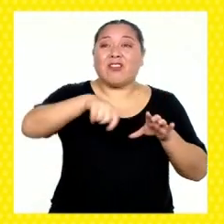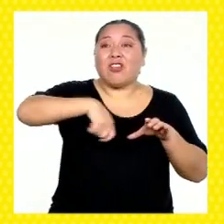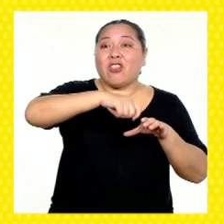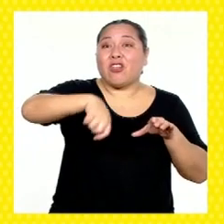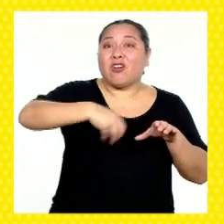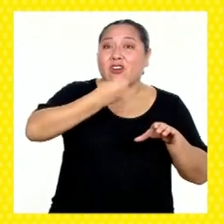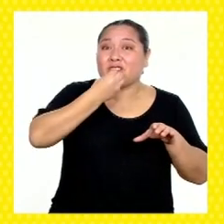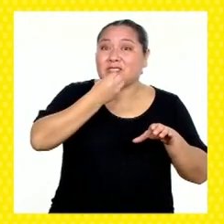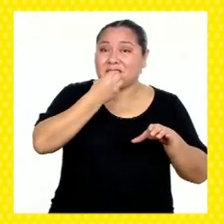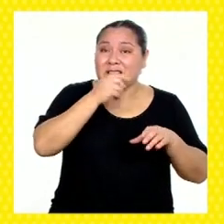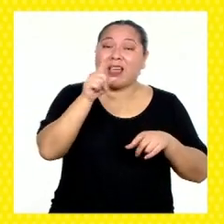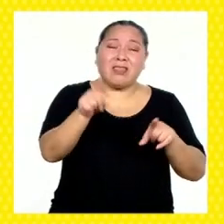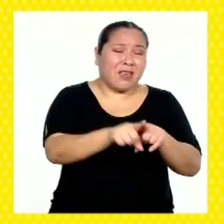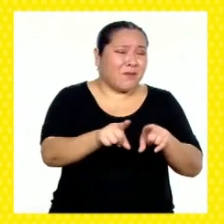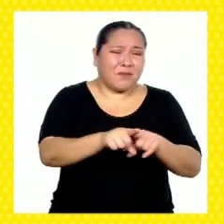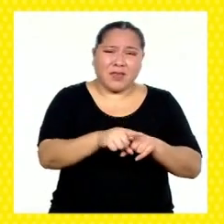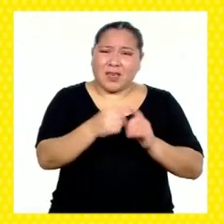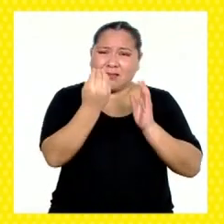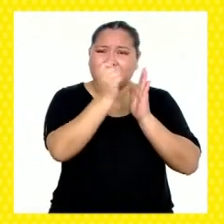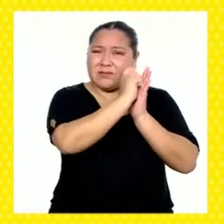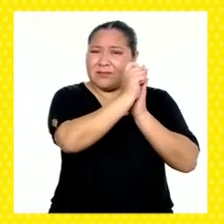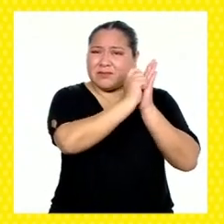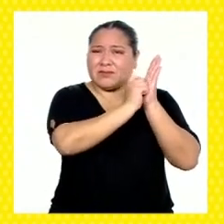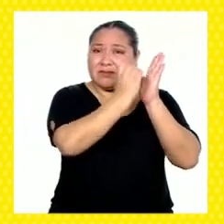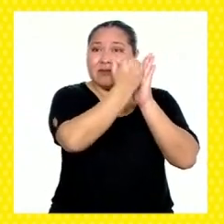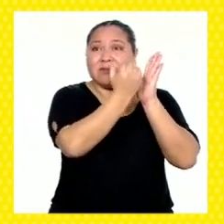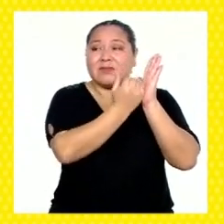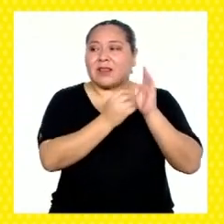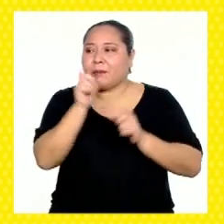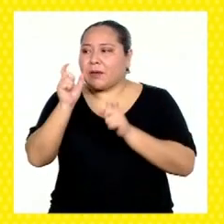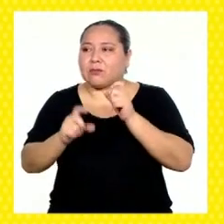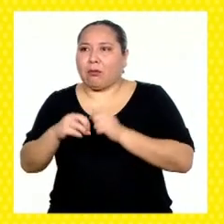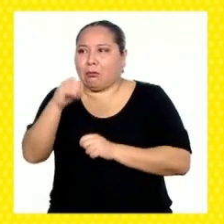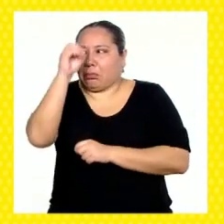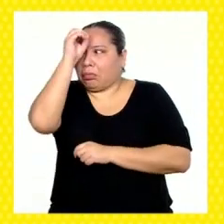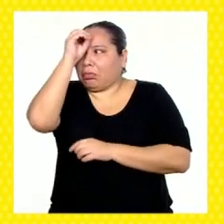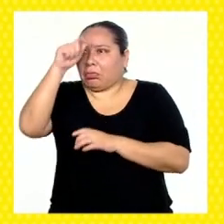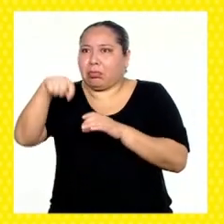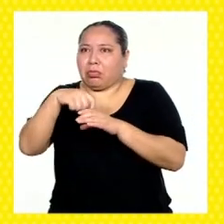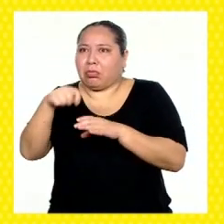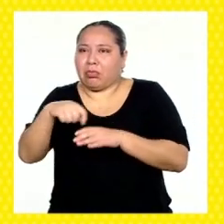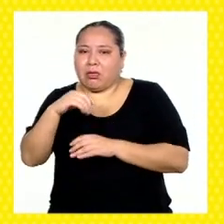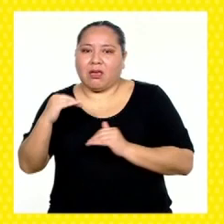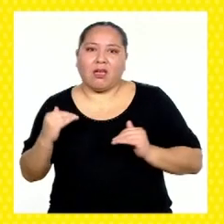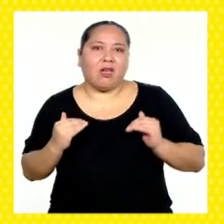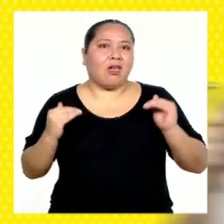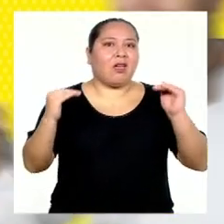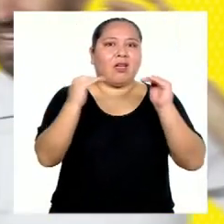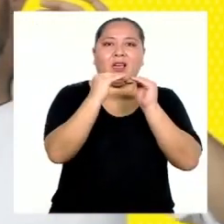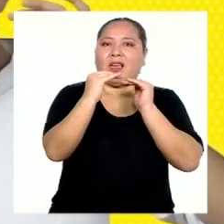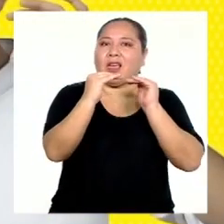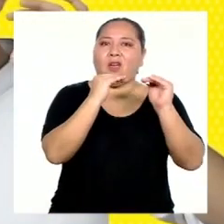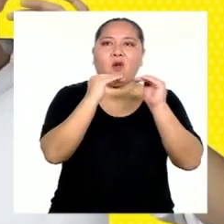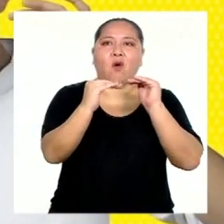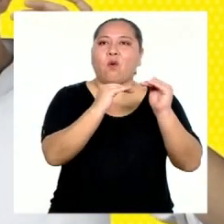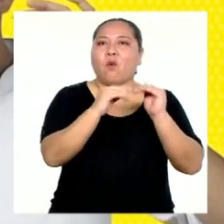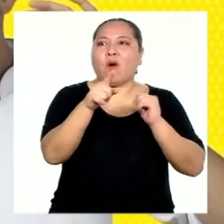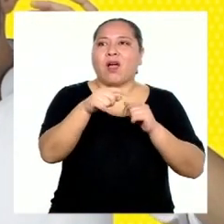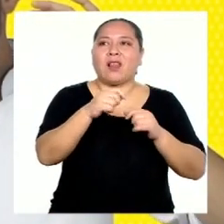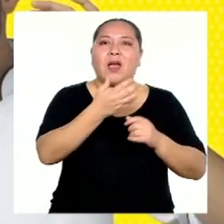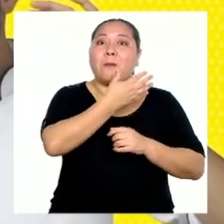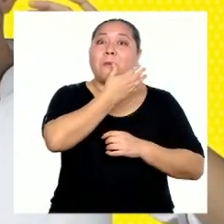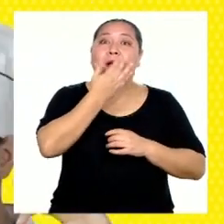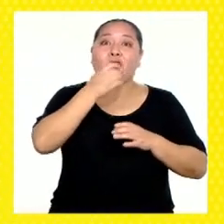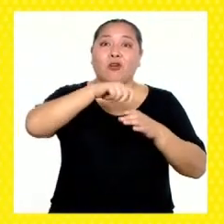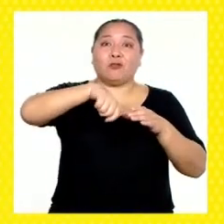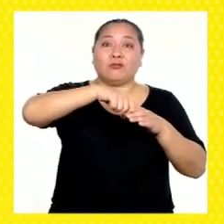lo es. Gracias a este texto, los más inexpertos en la cocina podemos igualar o superar al mejor chef.